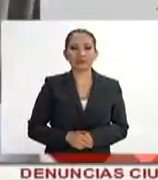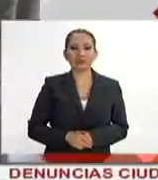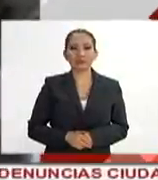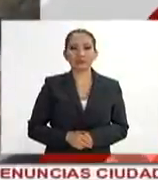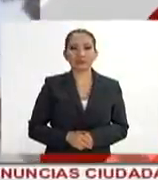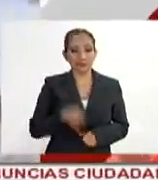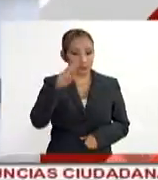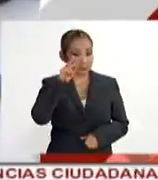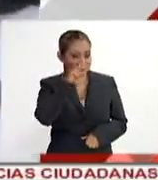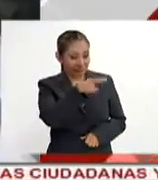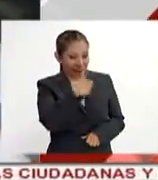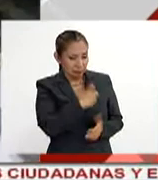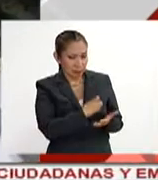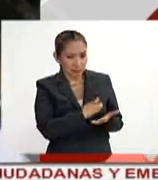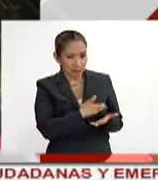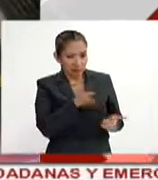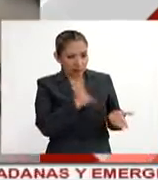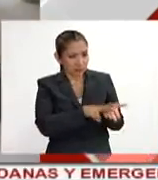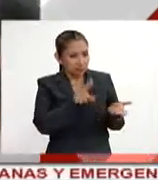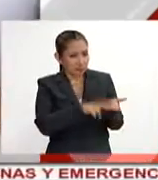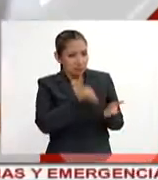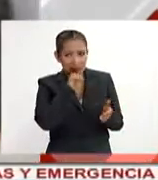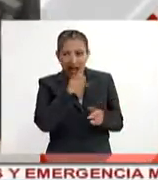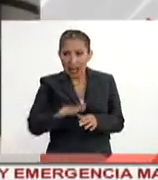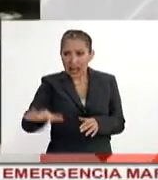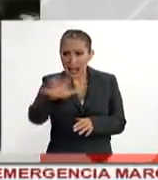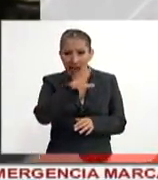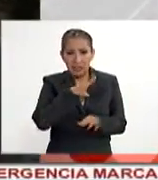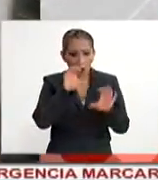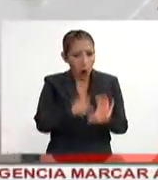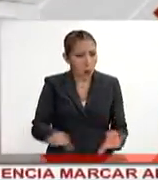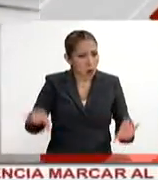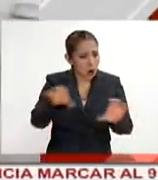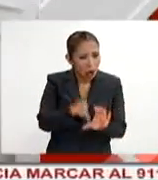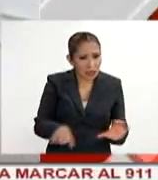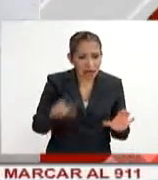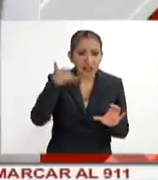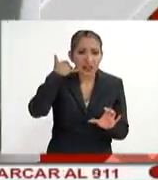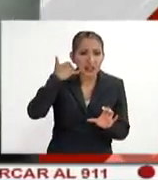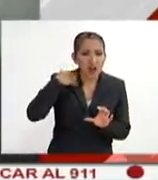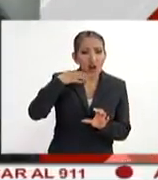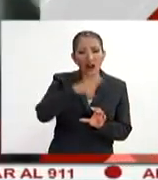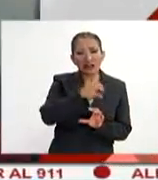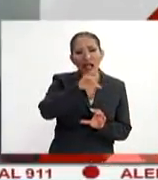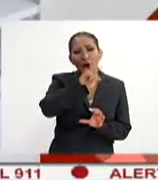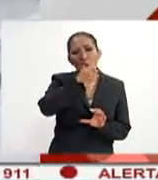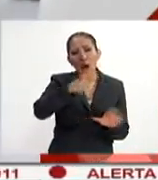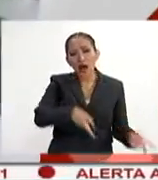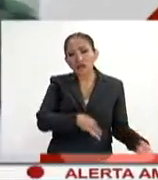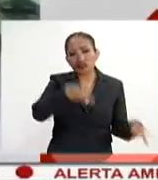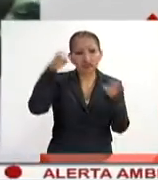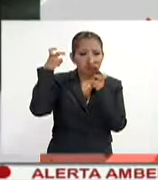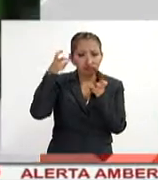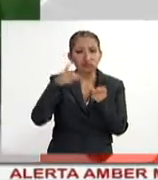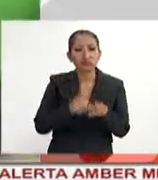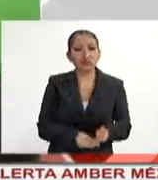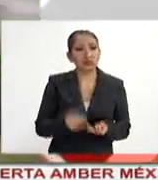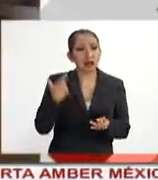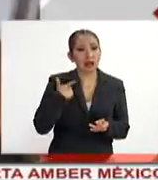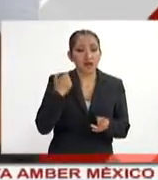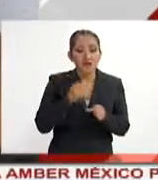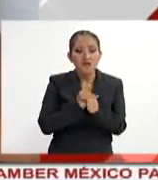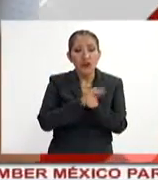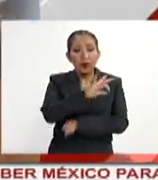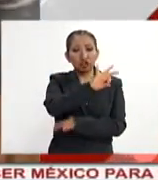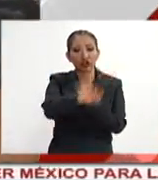De valor nada. Las computadoras, teléfonos celulares que se llevaron y la